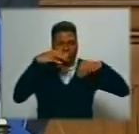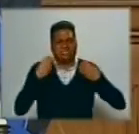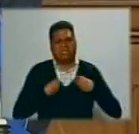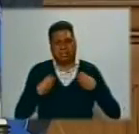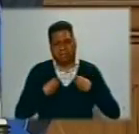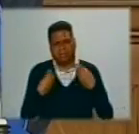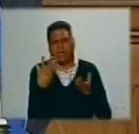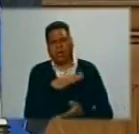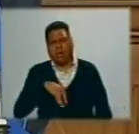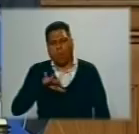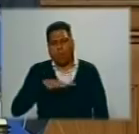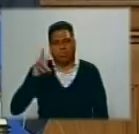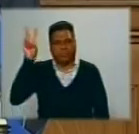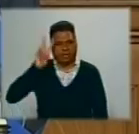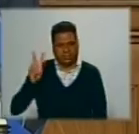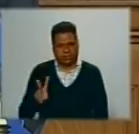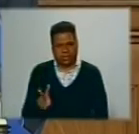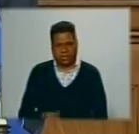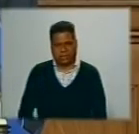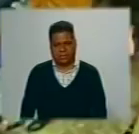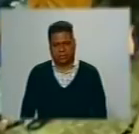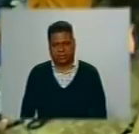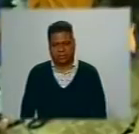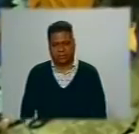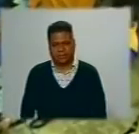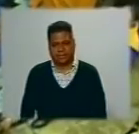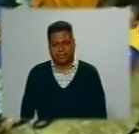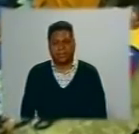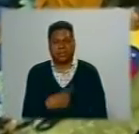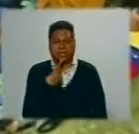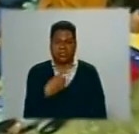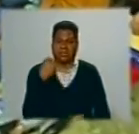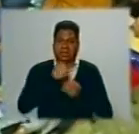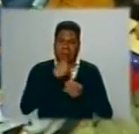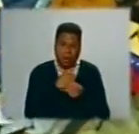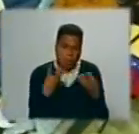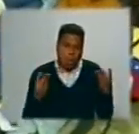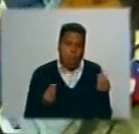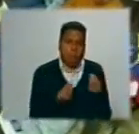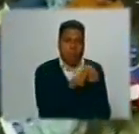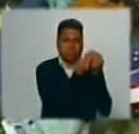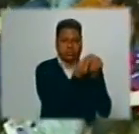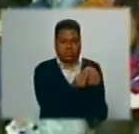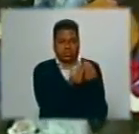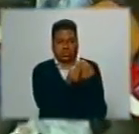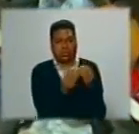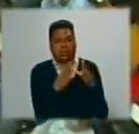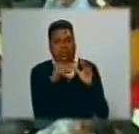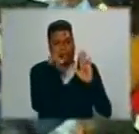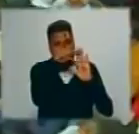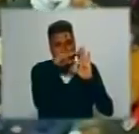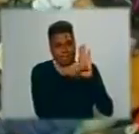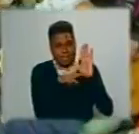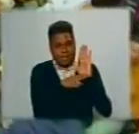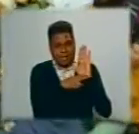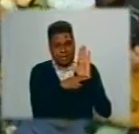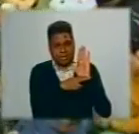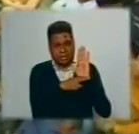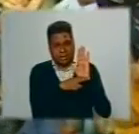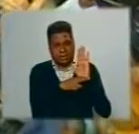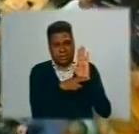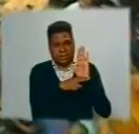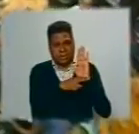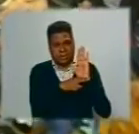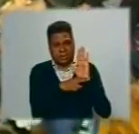por Venezuela que expresa el trabajo conjunto contra las medidas coercitivas, arbitrarias